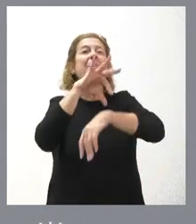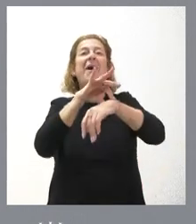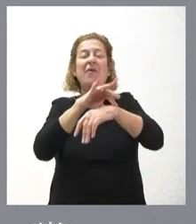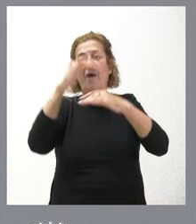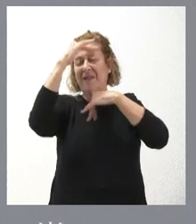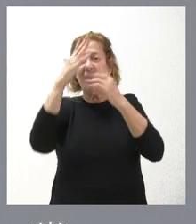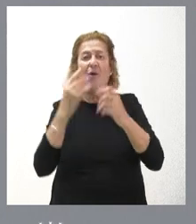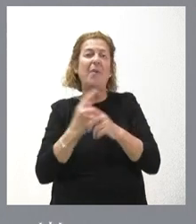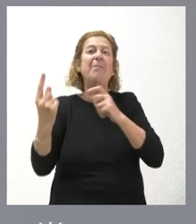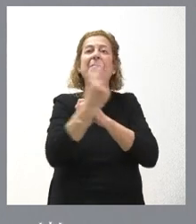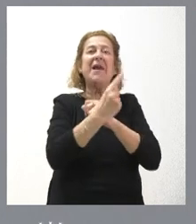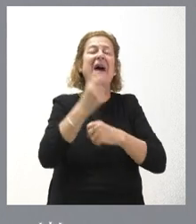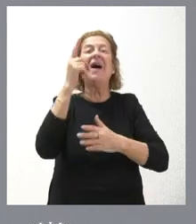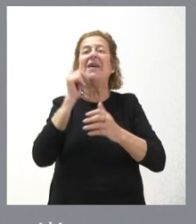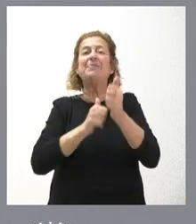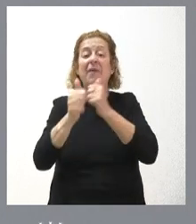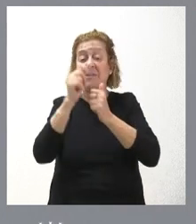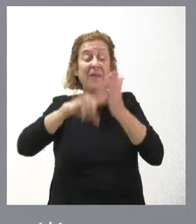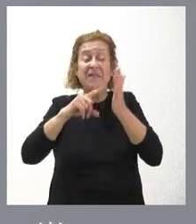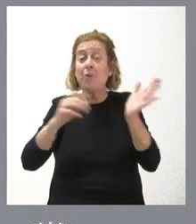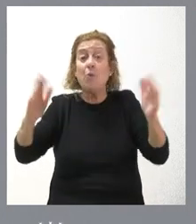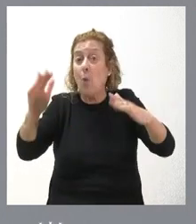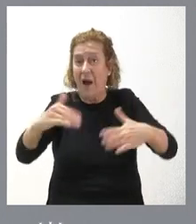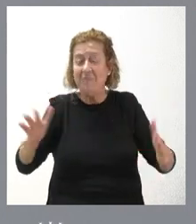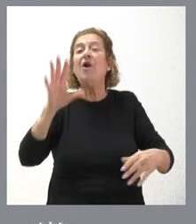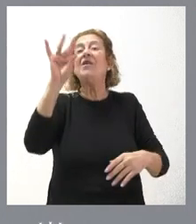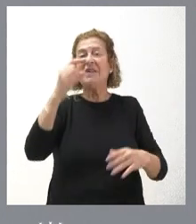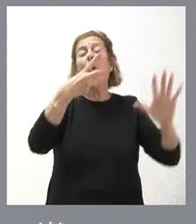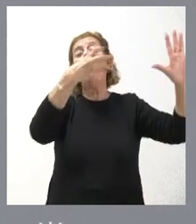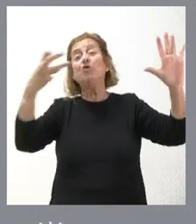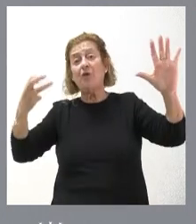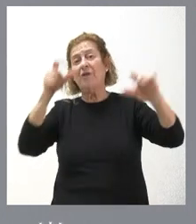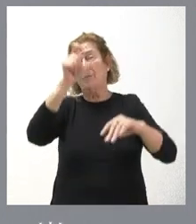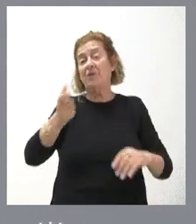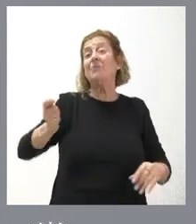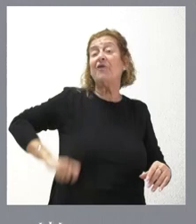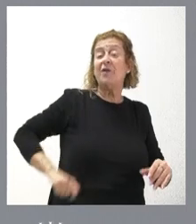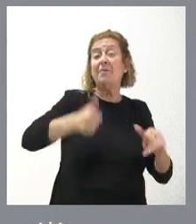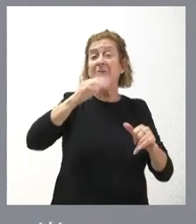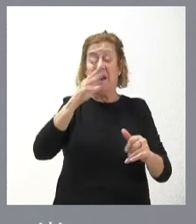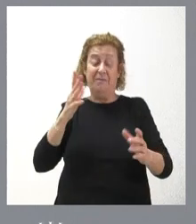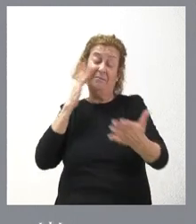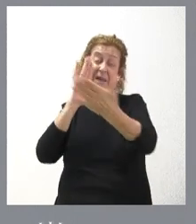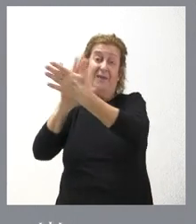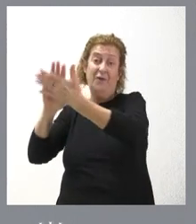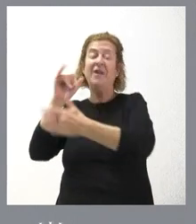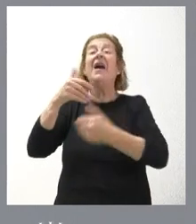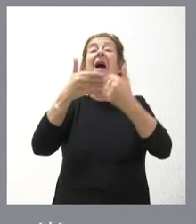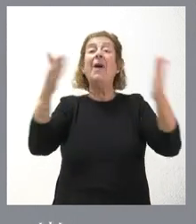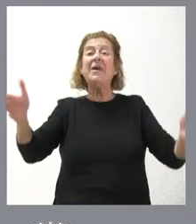primaria especialistas porque no los hay pero sí 800 profesionales sanitarios más para atender a esta la contingencia y se han abierto